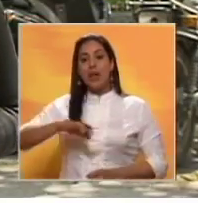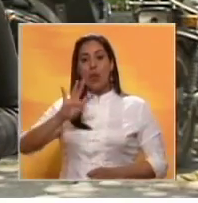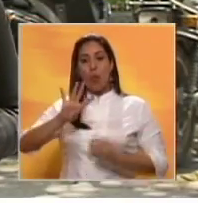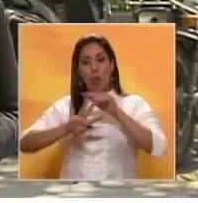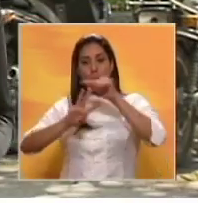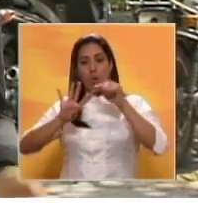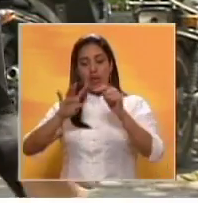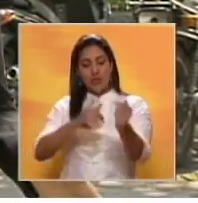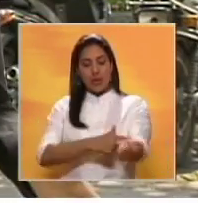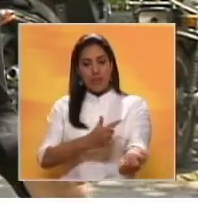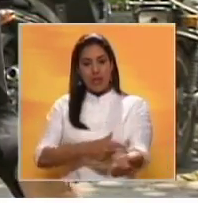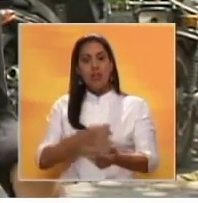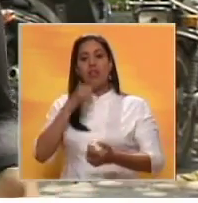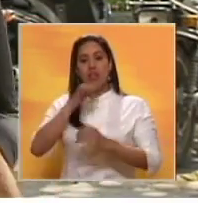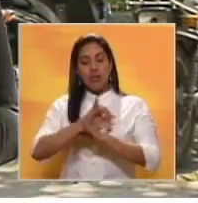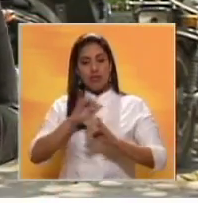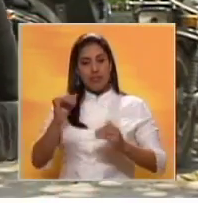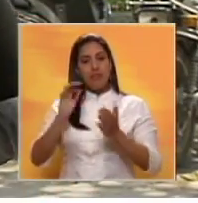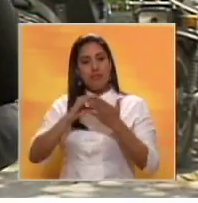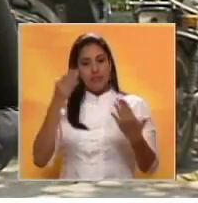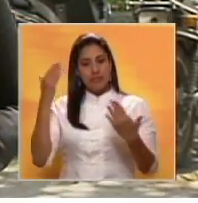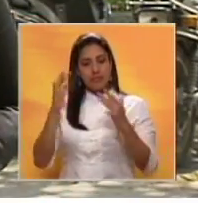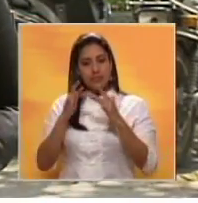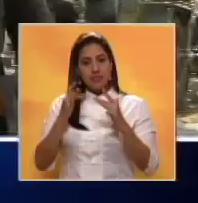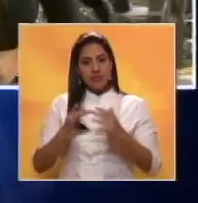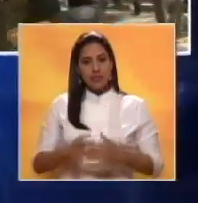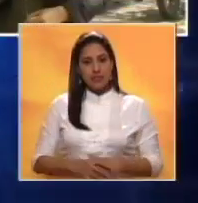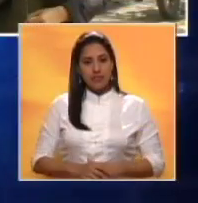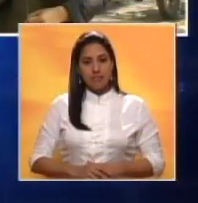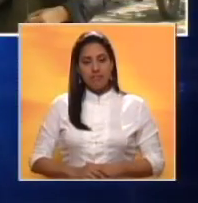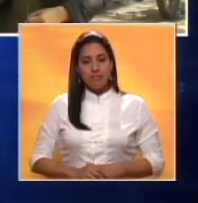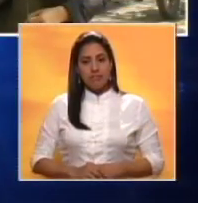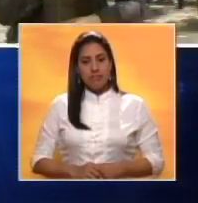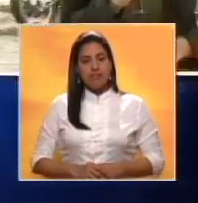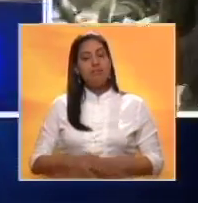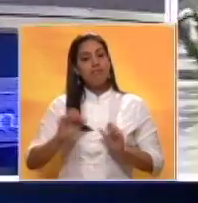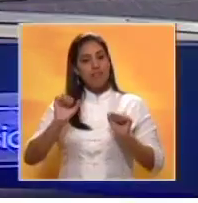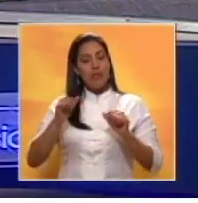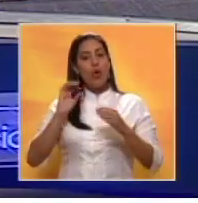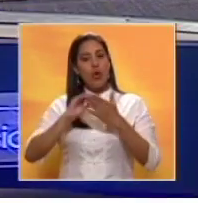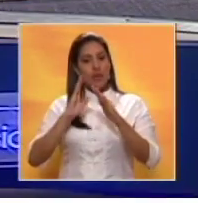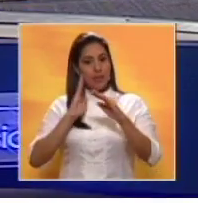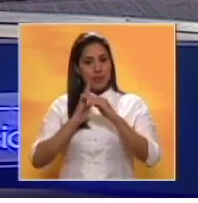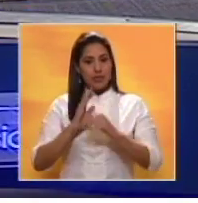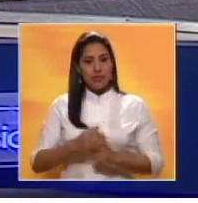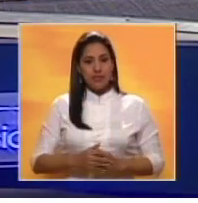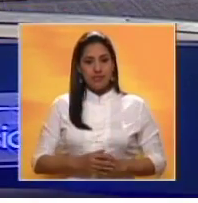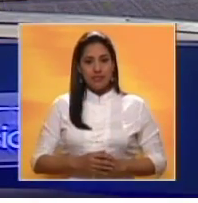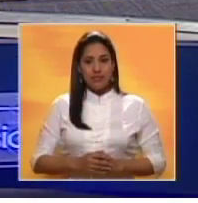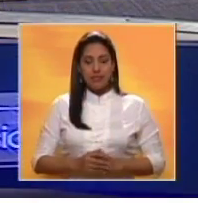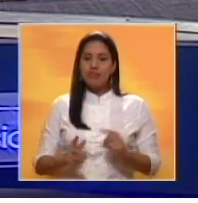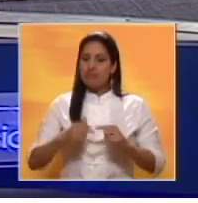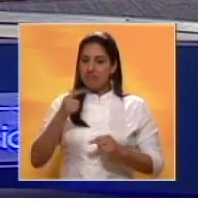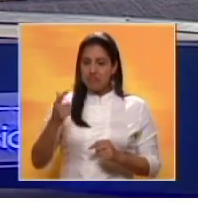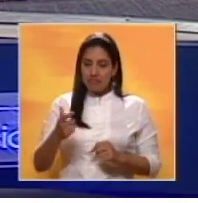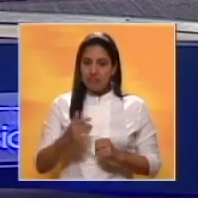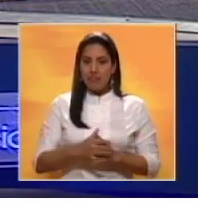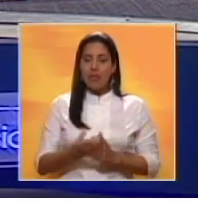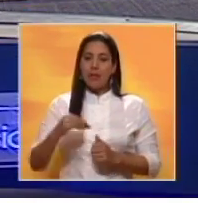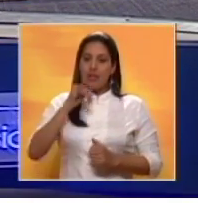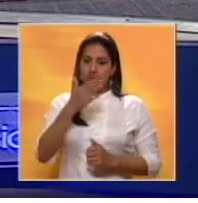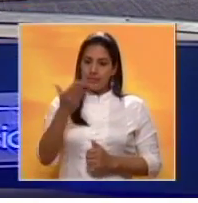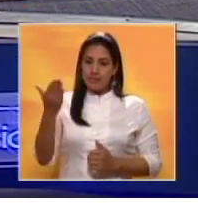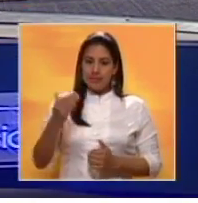4 hermanos. Con esta información retornamos al Pase a los Estudios. Bien, hacemos una breve pausa. Al regreso, con